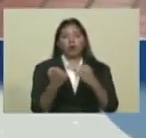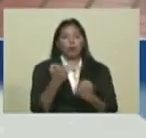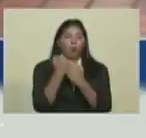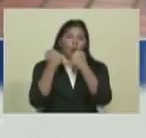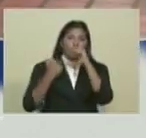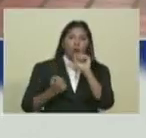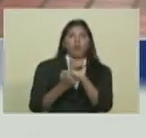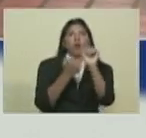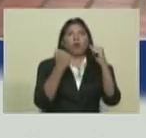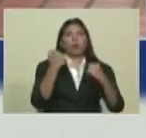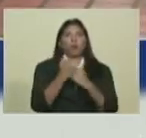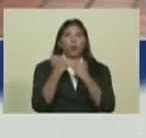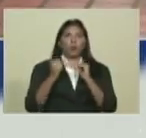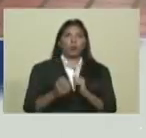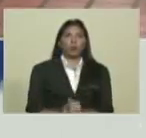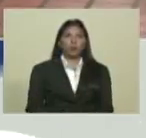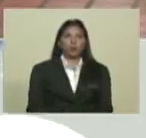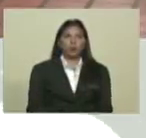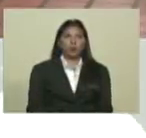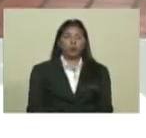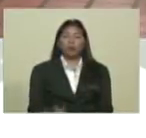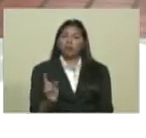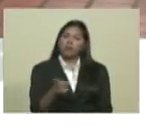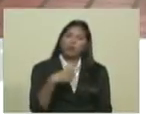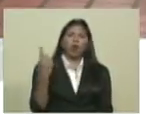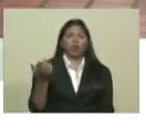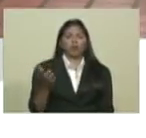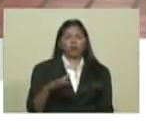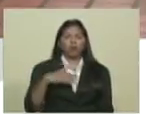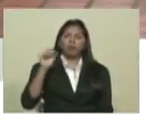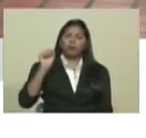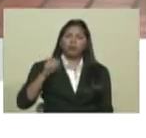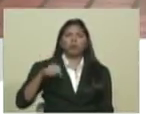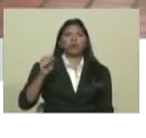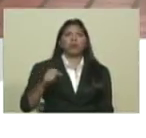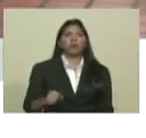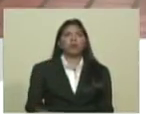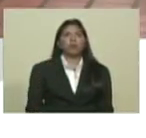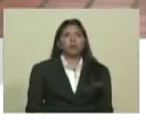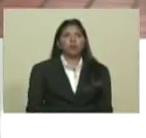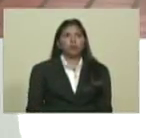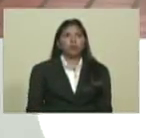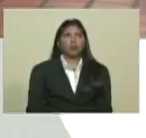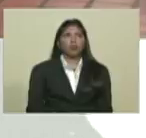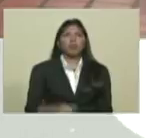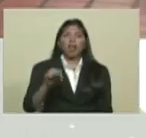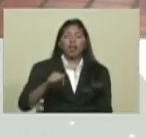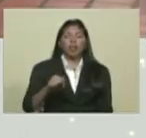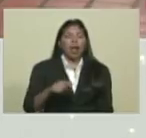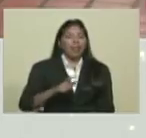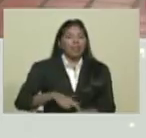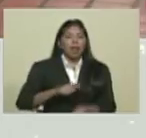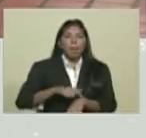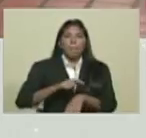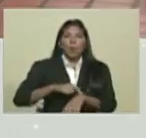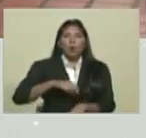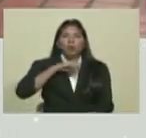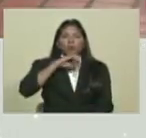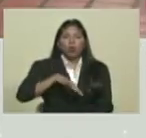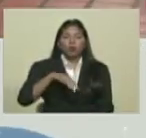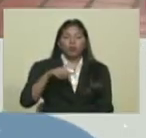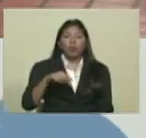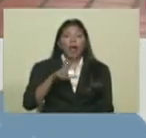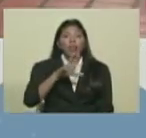La Venezuela próspera la construimos entre todos. Y estos son hitos históricos, estos son hitos. 30 de